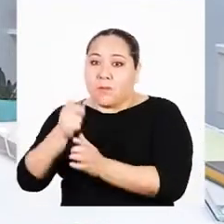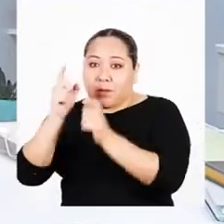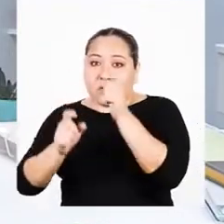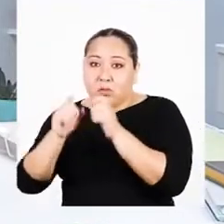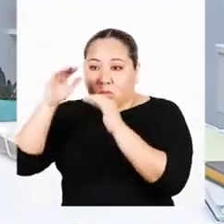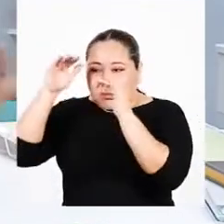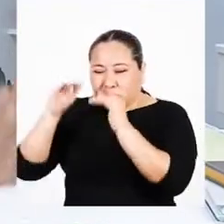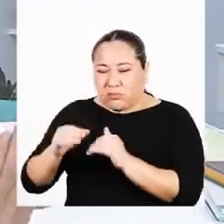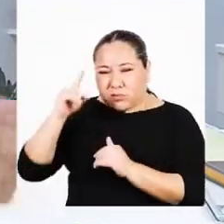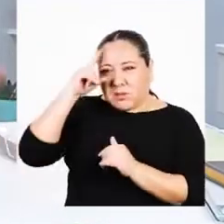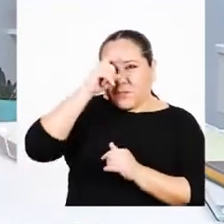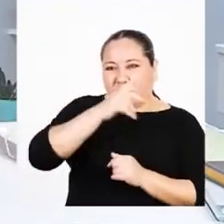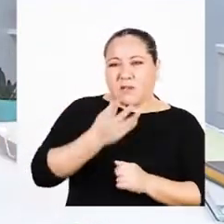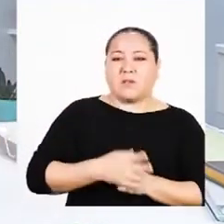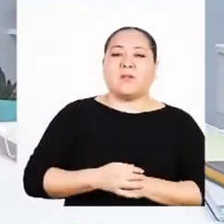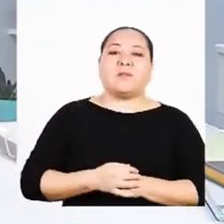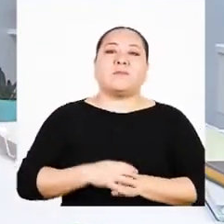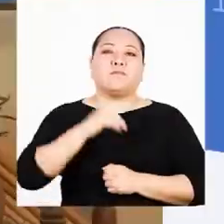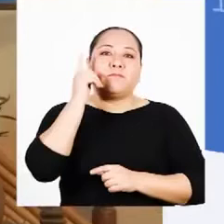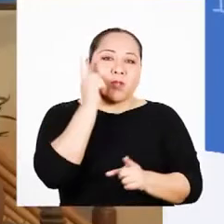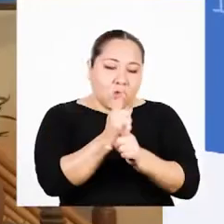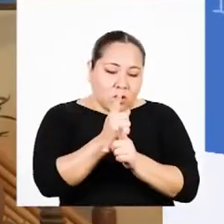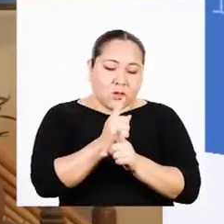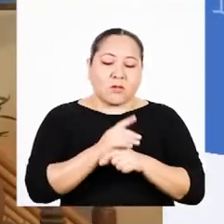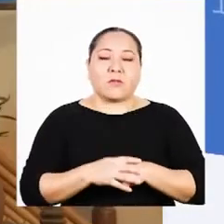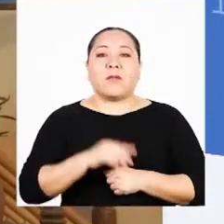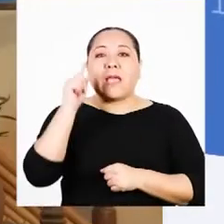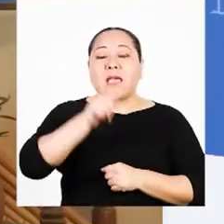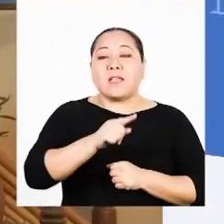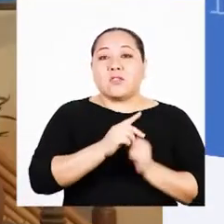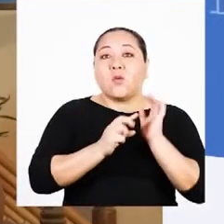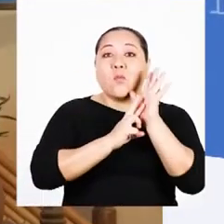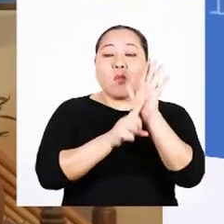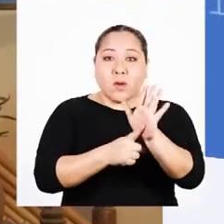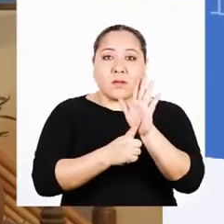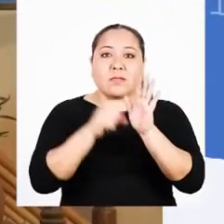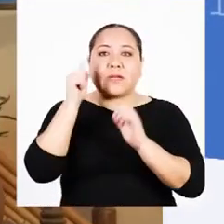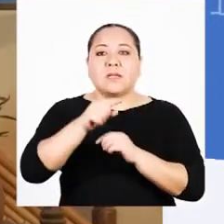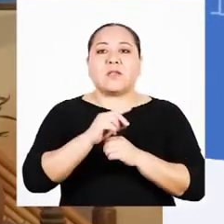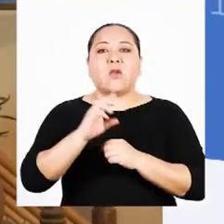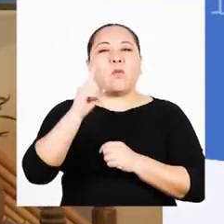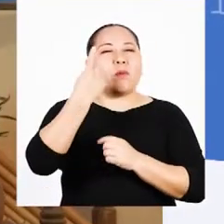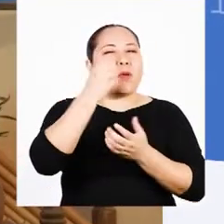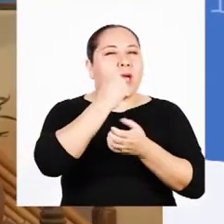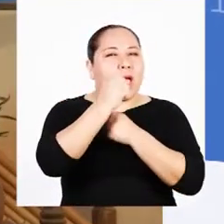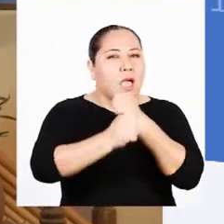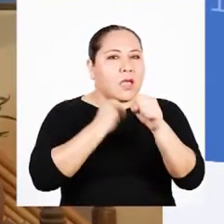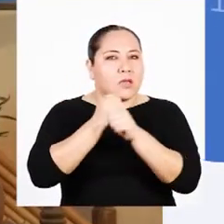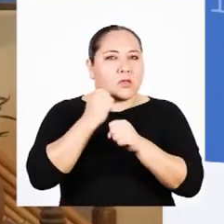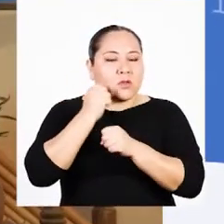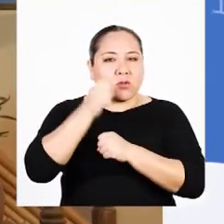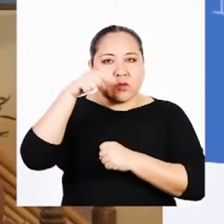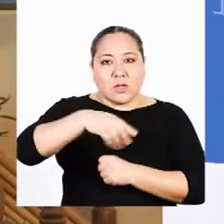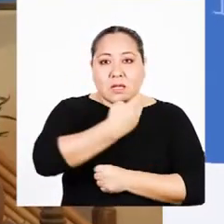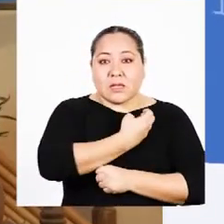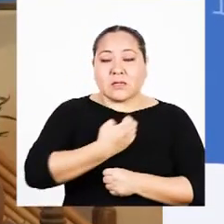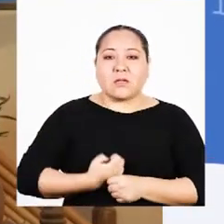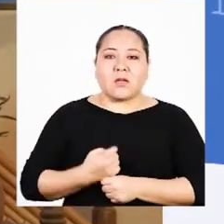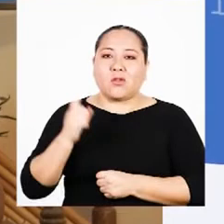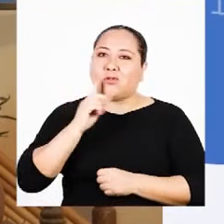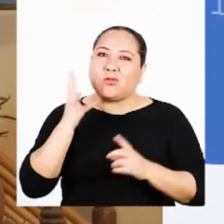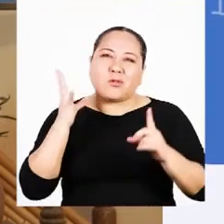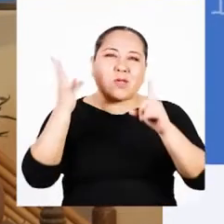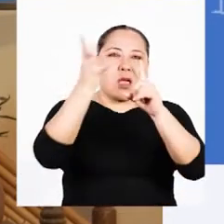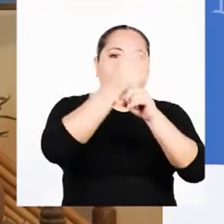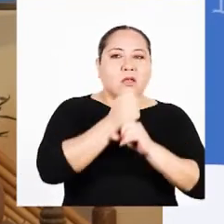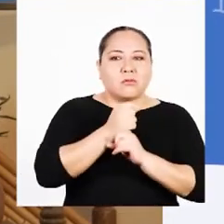ayudar a los que la tenían más difícil. Exacto. Eso refleja que en los primeros años de la República